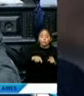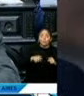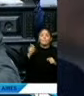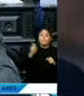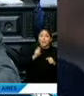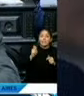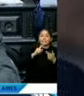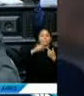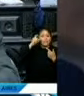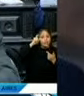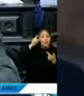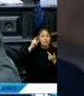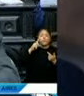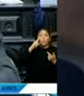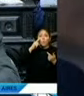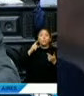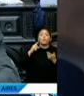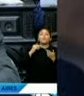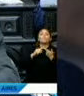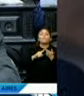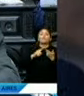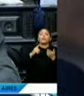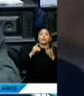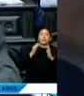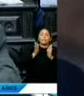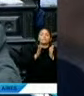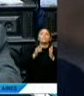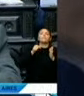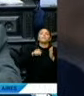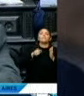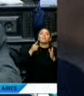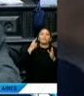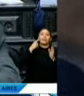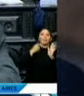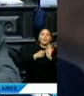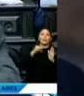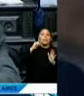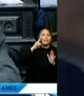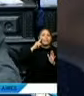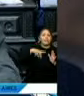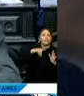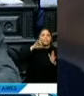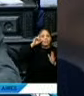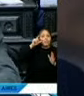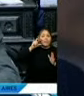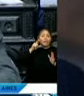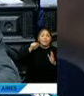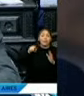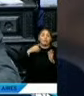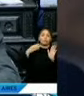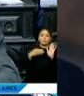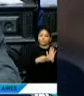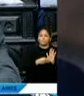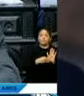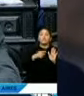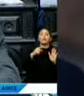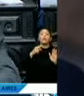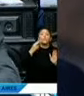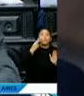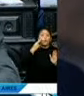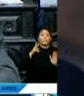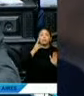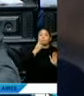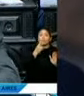relevamiento que hizo Federico Aurelio que son verdaderamente digo si bien hoy